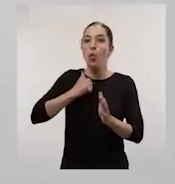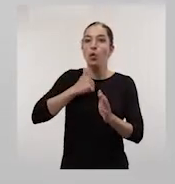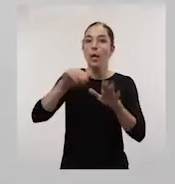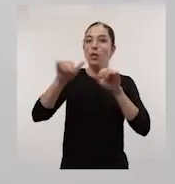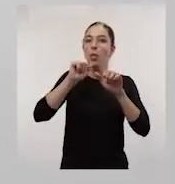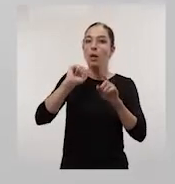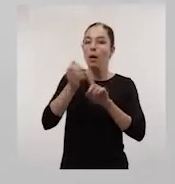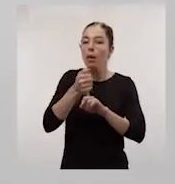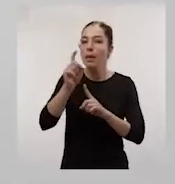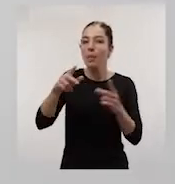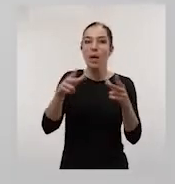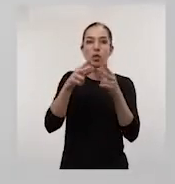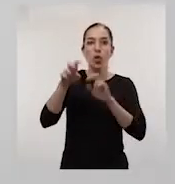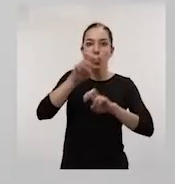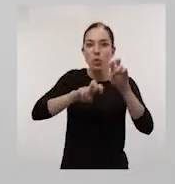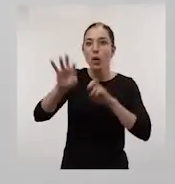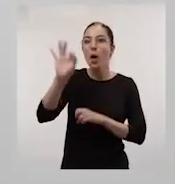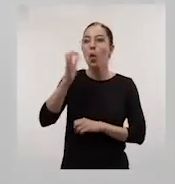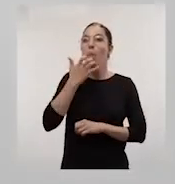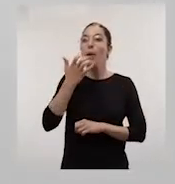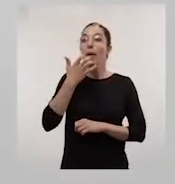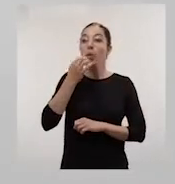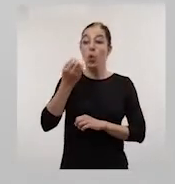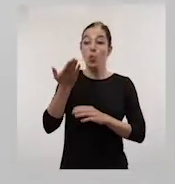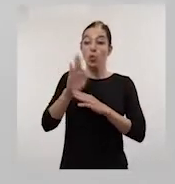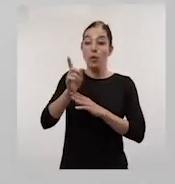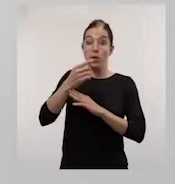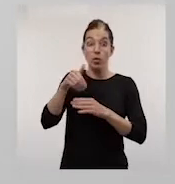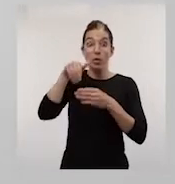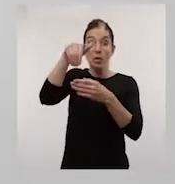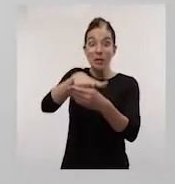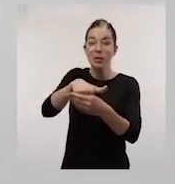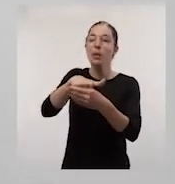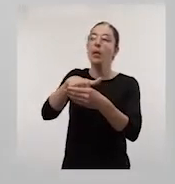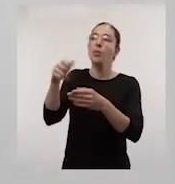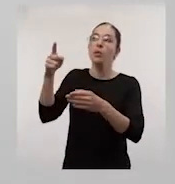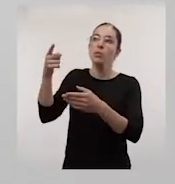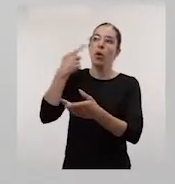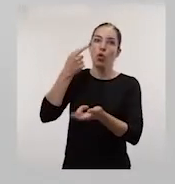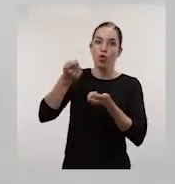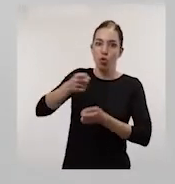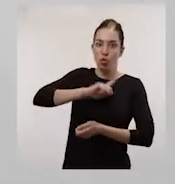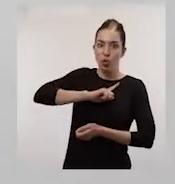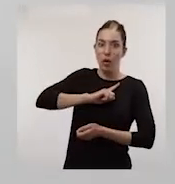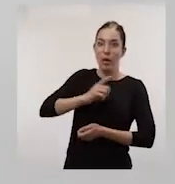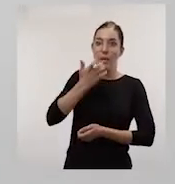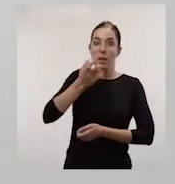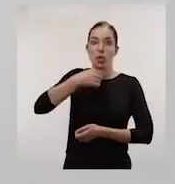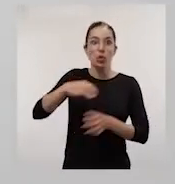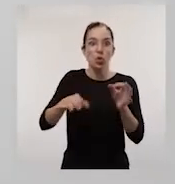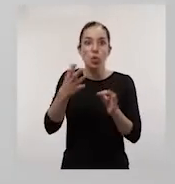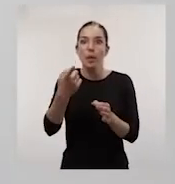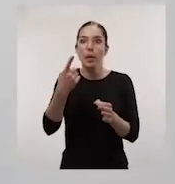convocatorias ayudarnos a buscar socios con supervisar las propuestas que presentábamos y por supuesto cuando hemos tenido fortuna